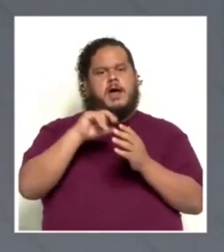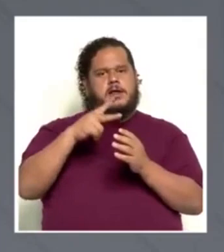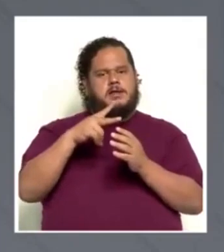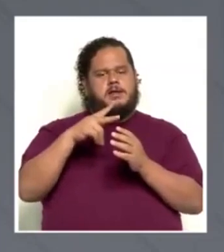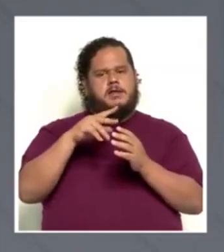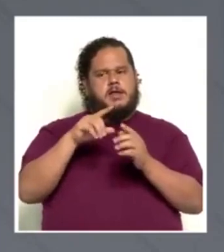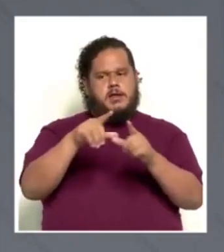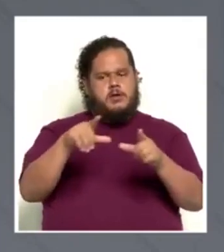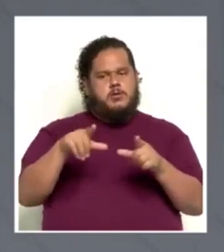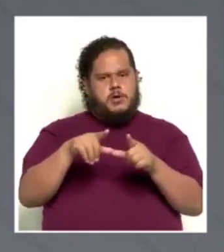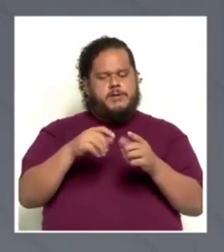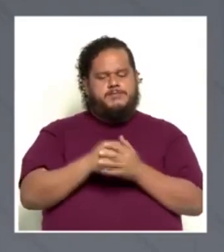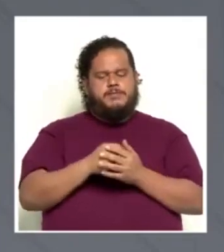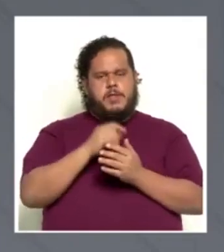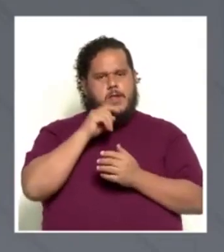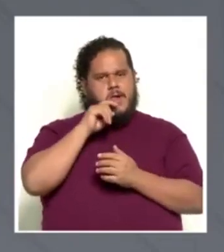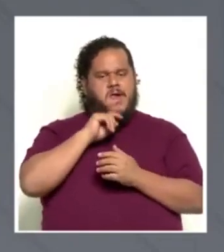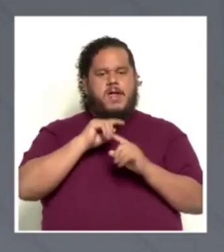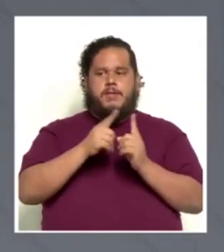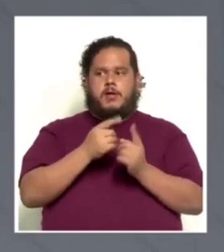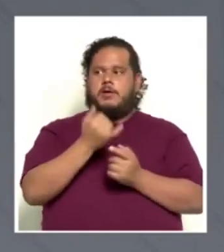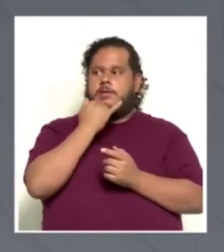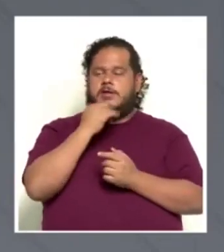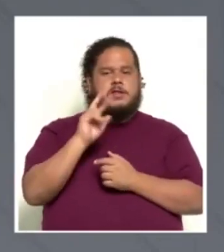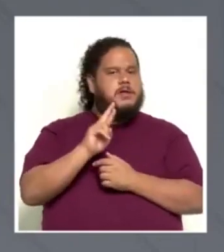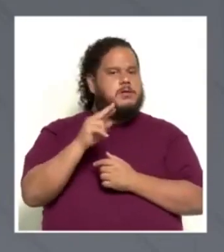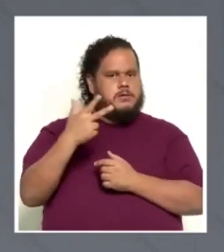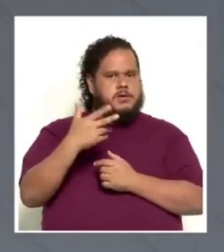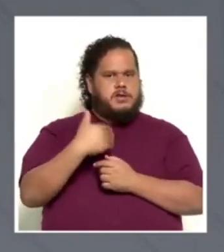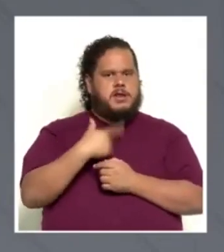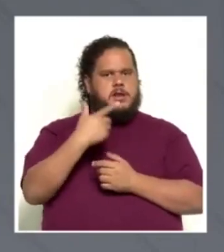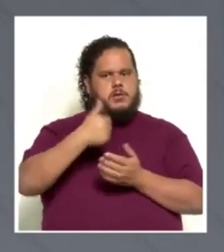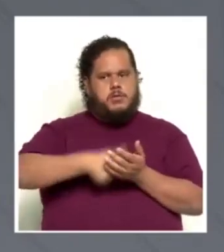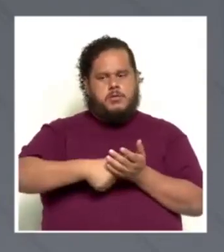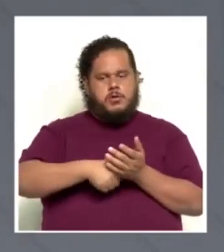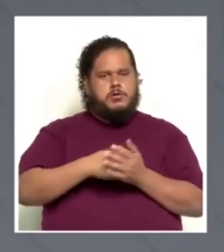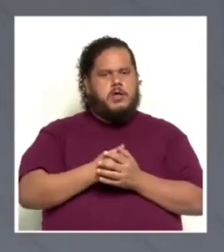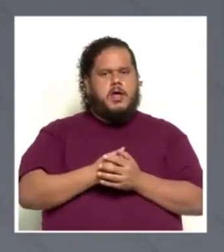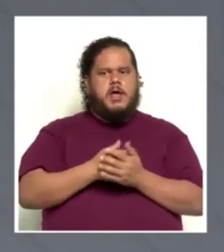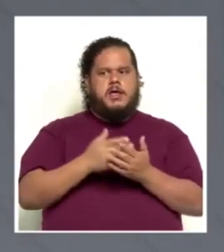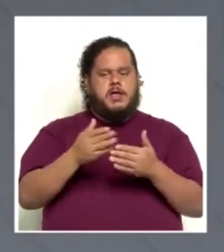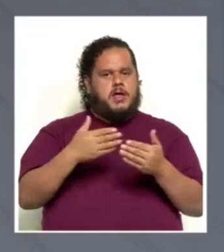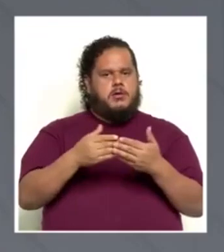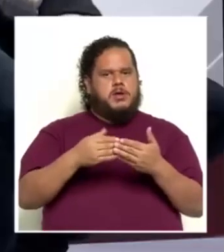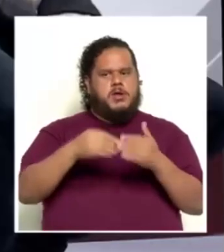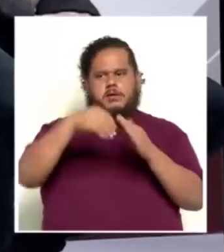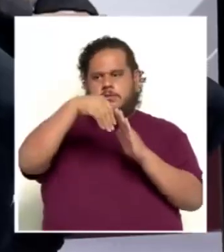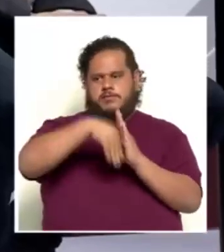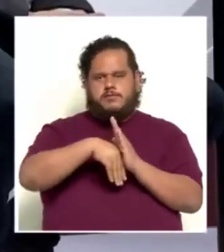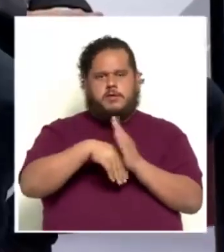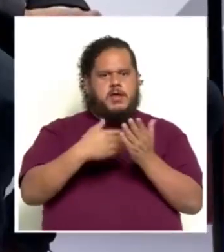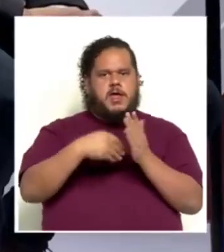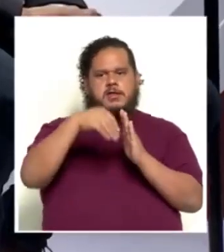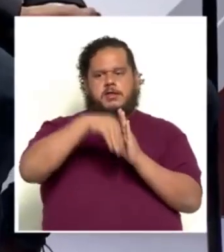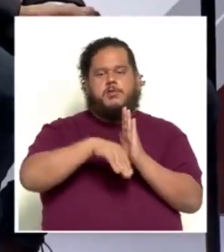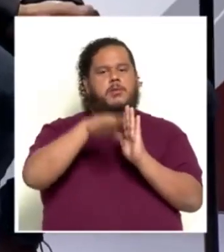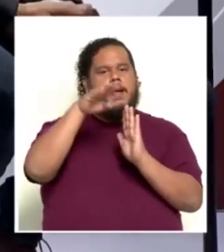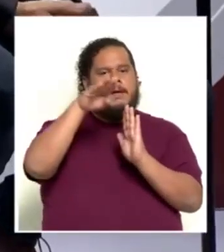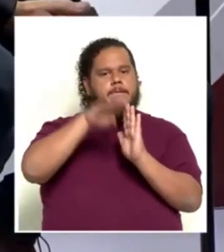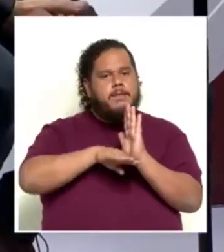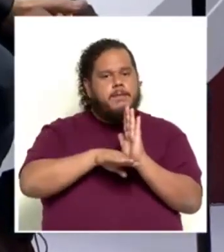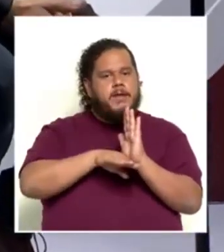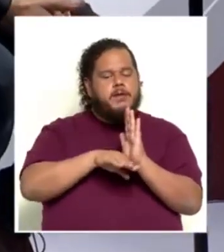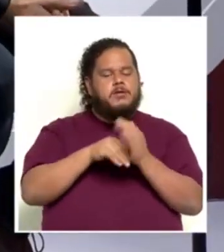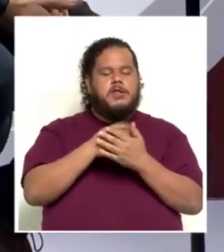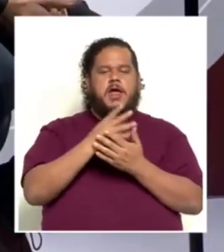tercera posición. Lo que sucede es que Rodrigo Chávez tiene un voto que, aunque se desploma relativamente menos y le permite